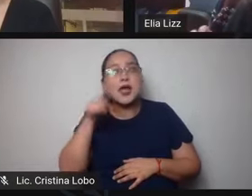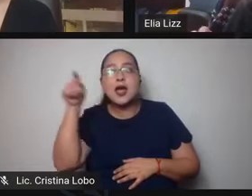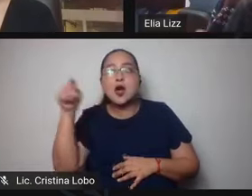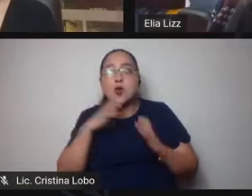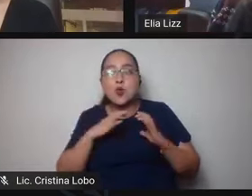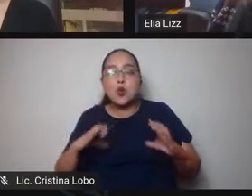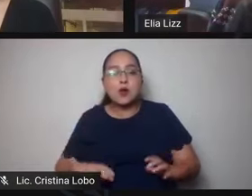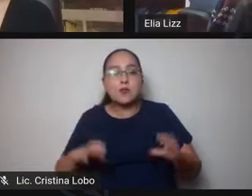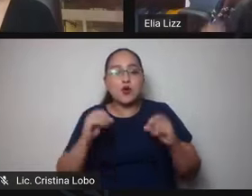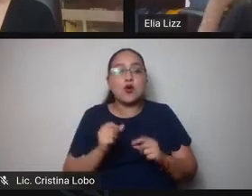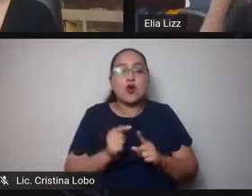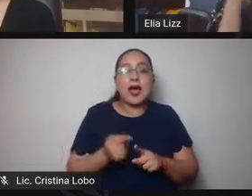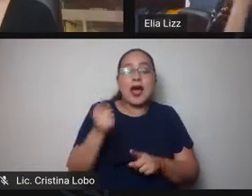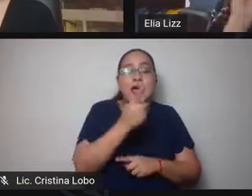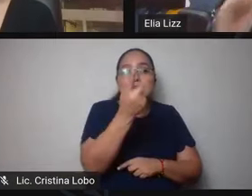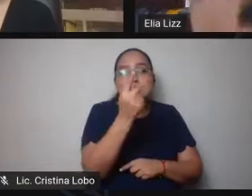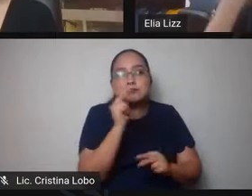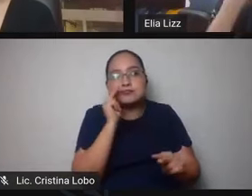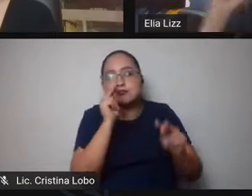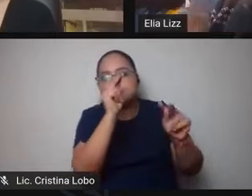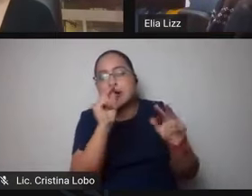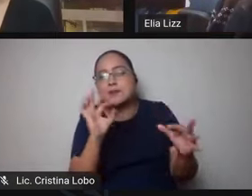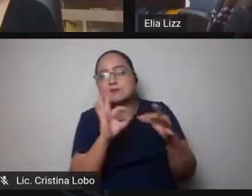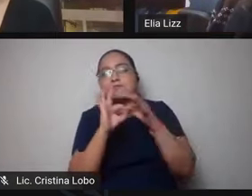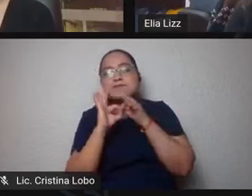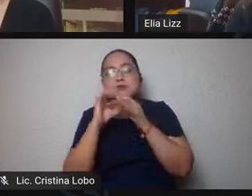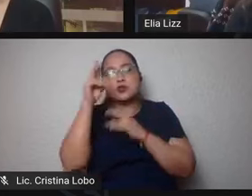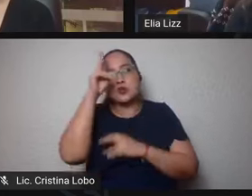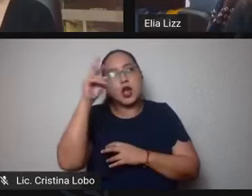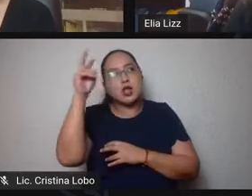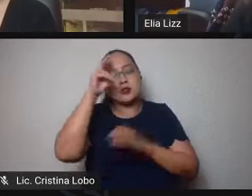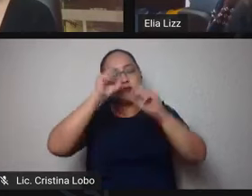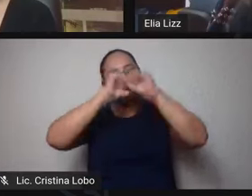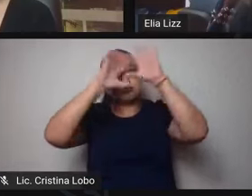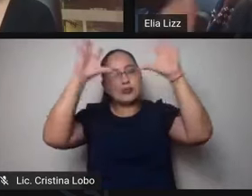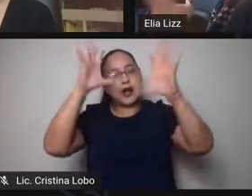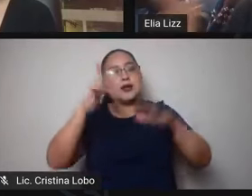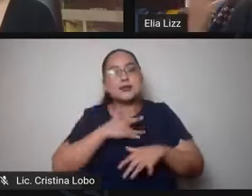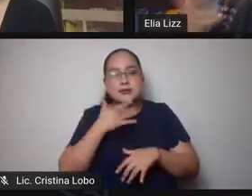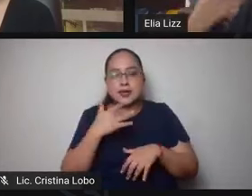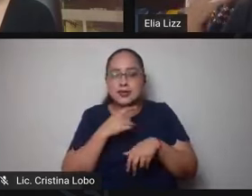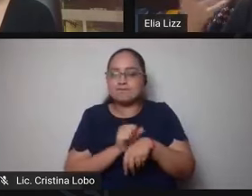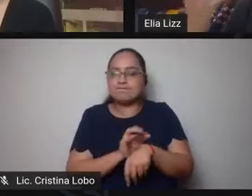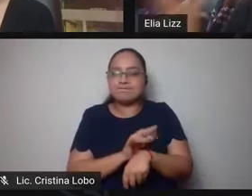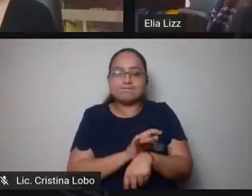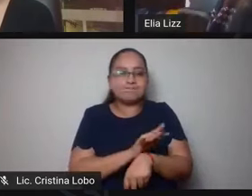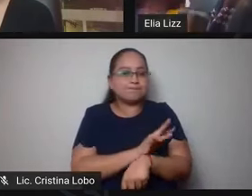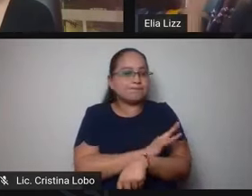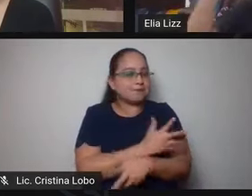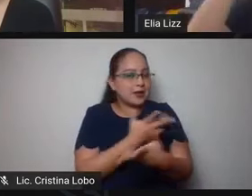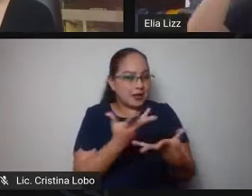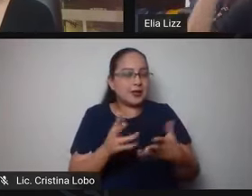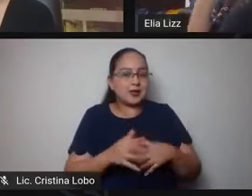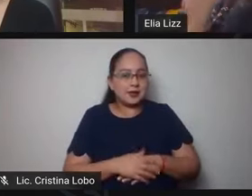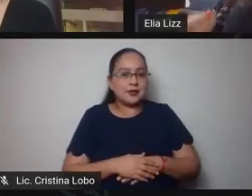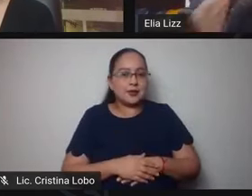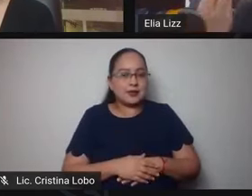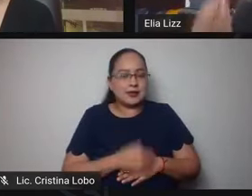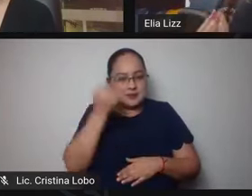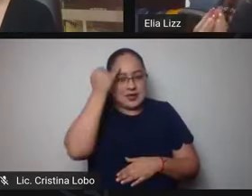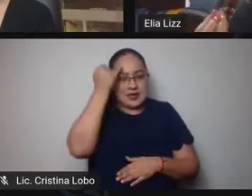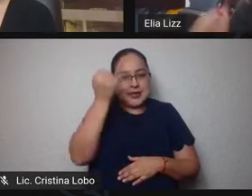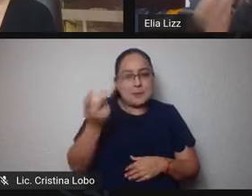algún cuerpo que vieron en la televisión y les aseguro que se excitan. ¿Y qué va a pasar? ¿Qué pasa? ¿Qué creen que pase por la